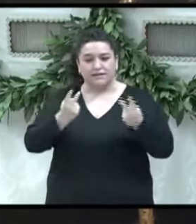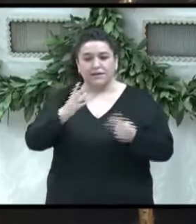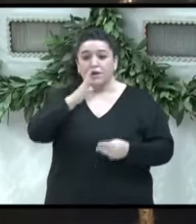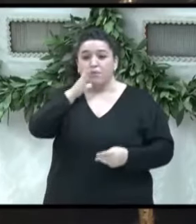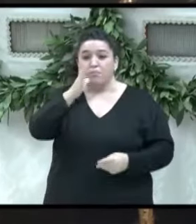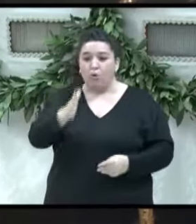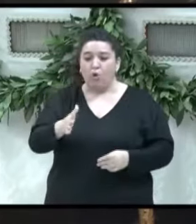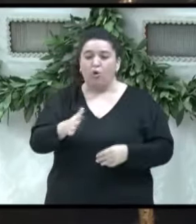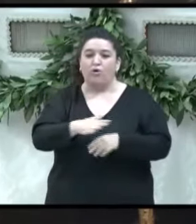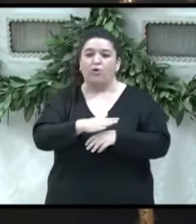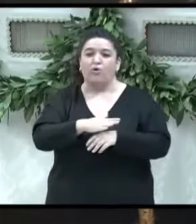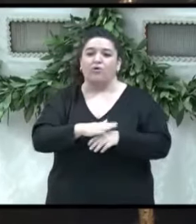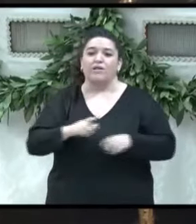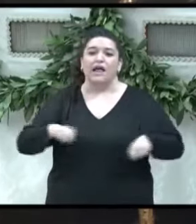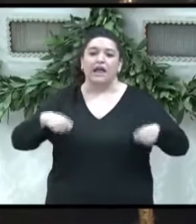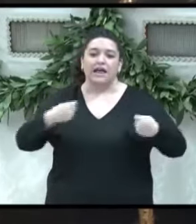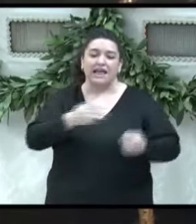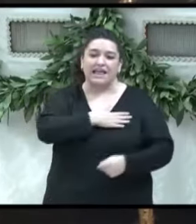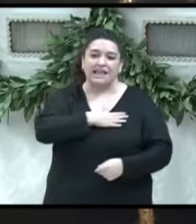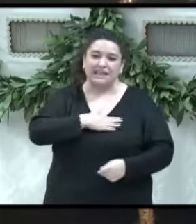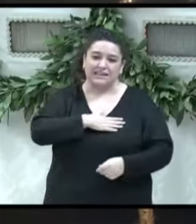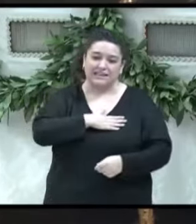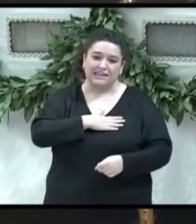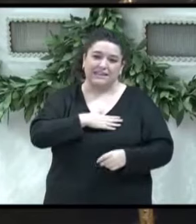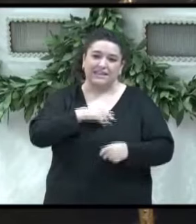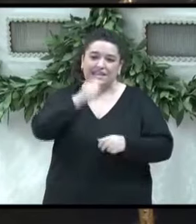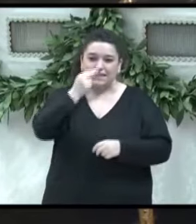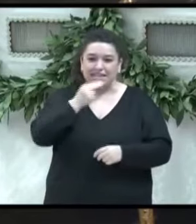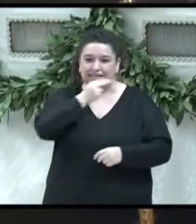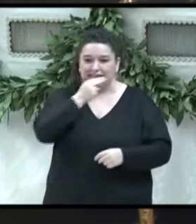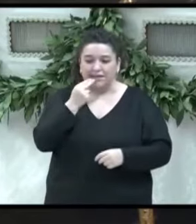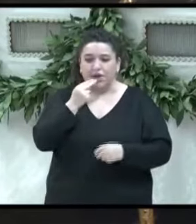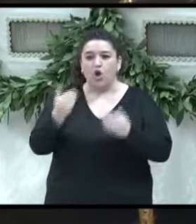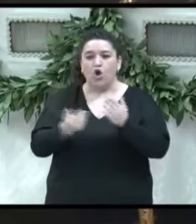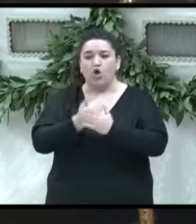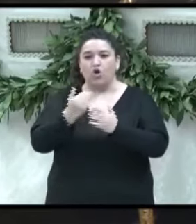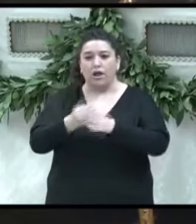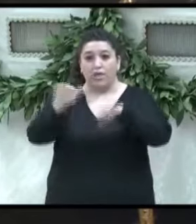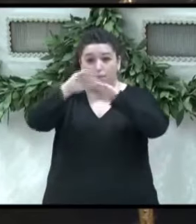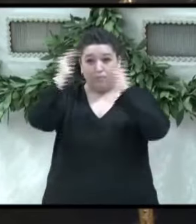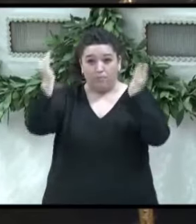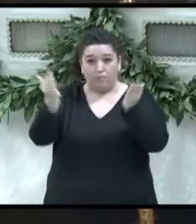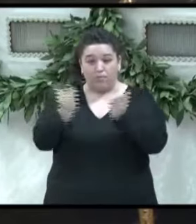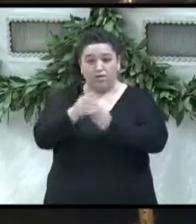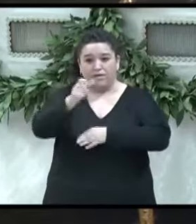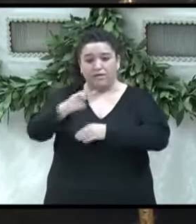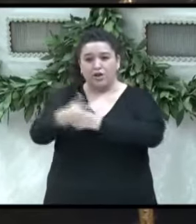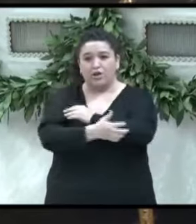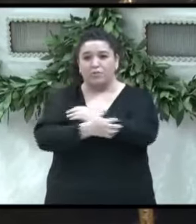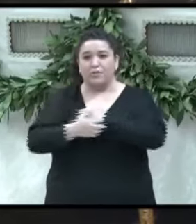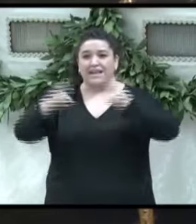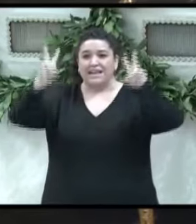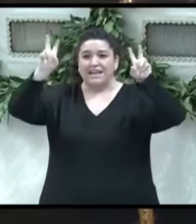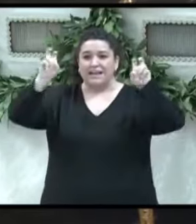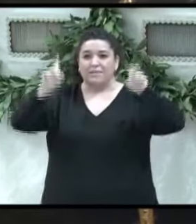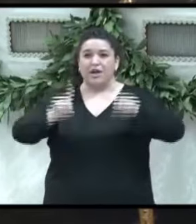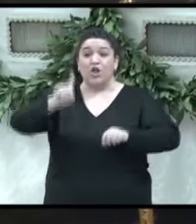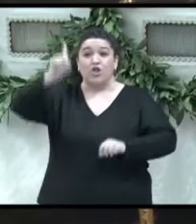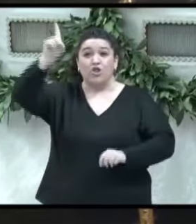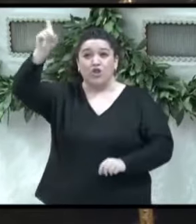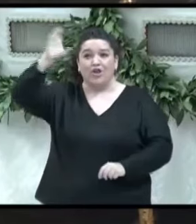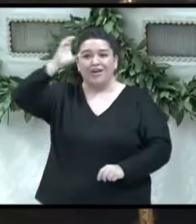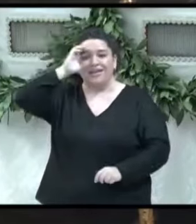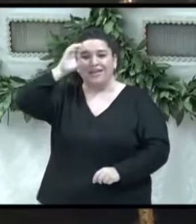Caridad cristiana jornada mundial de los pobres con el lema Dios